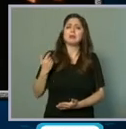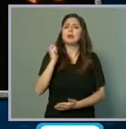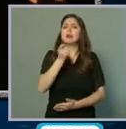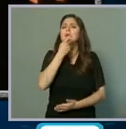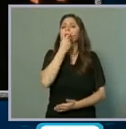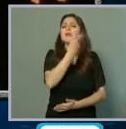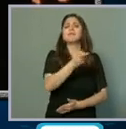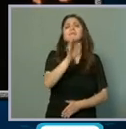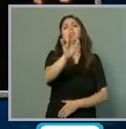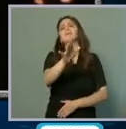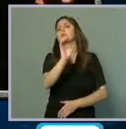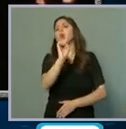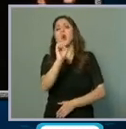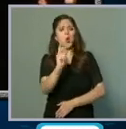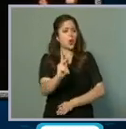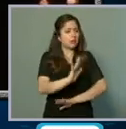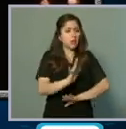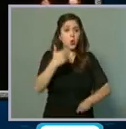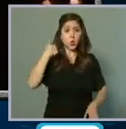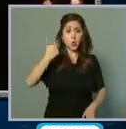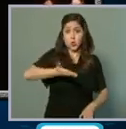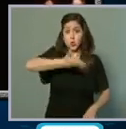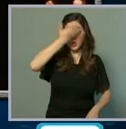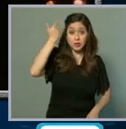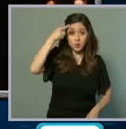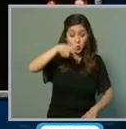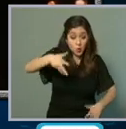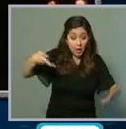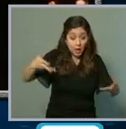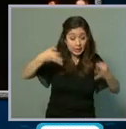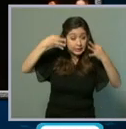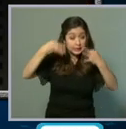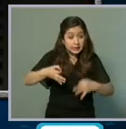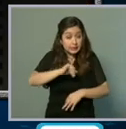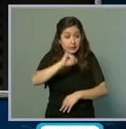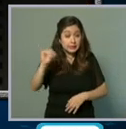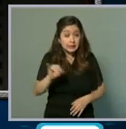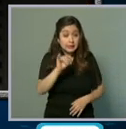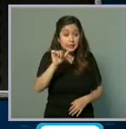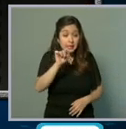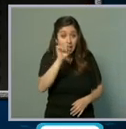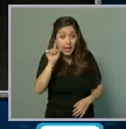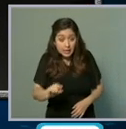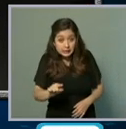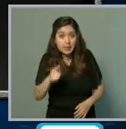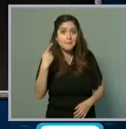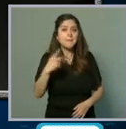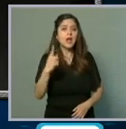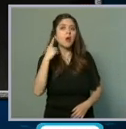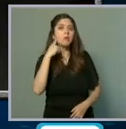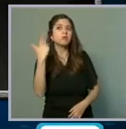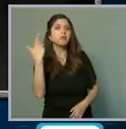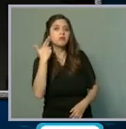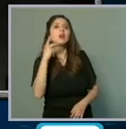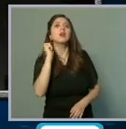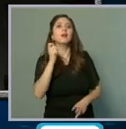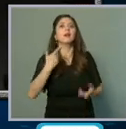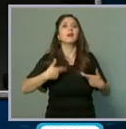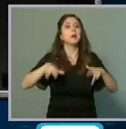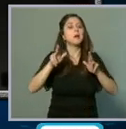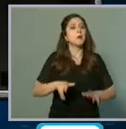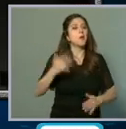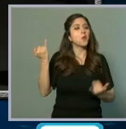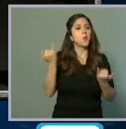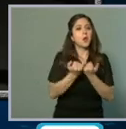dijeron, ok, Héctor, no sabemos si ya lo que tú haces es jazz, pero lo que sí haces es mexicano. Ok. Ok. No lo Entonces,